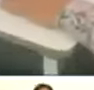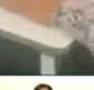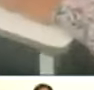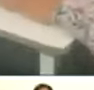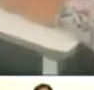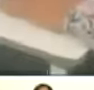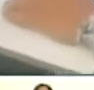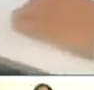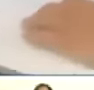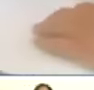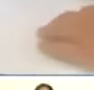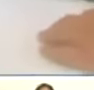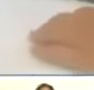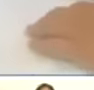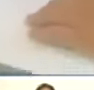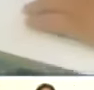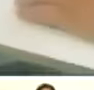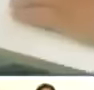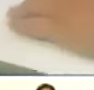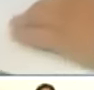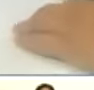para autenticar sus datos.